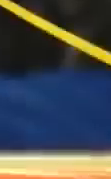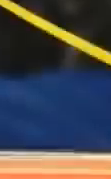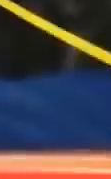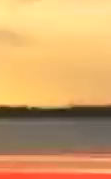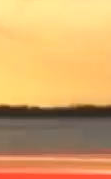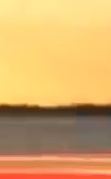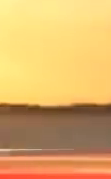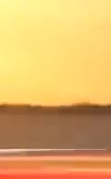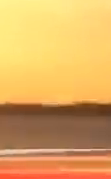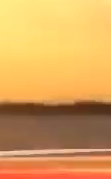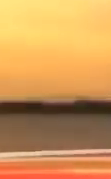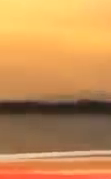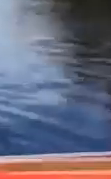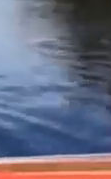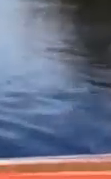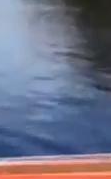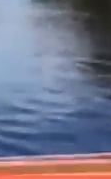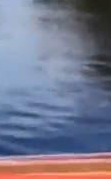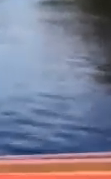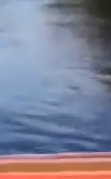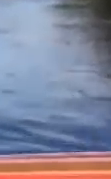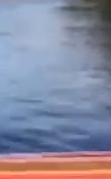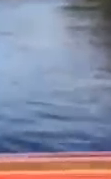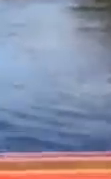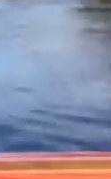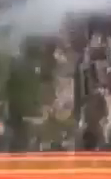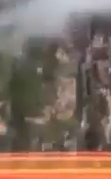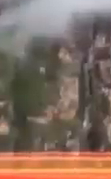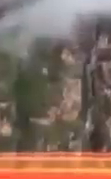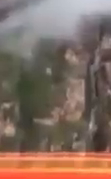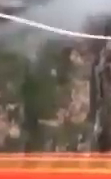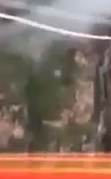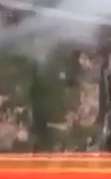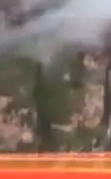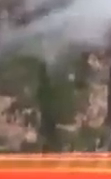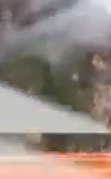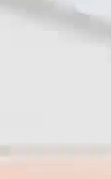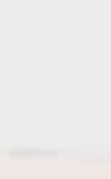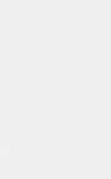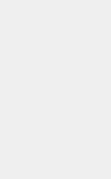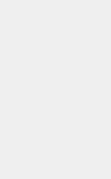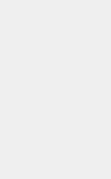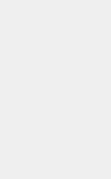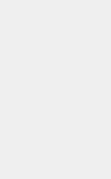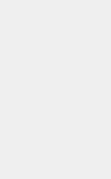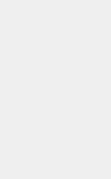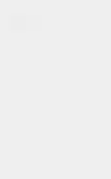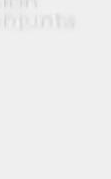Gracias por su atención. Sigamos haciendo patria.